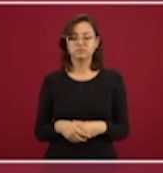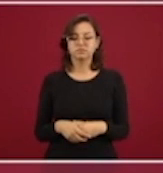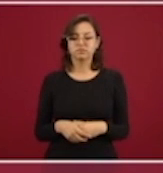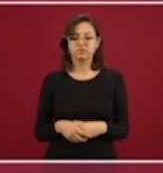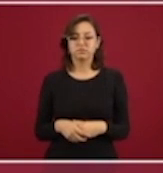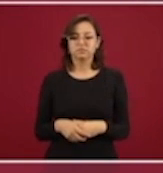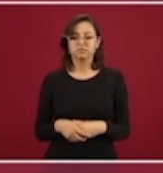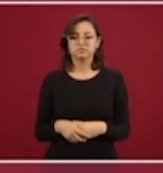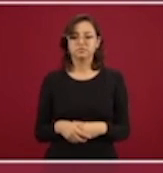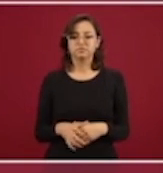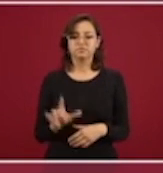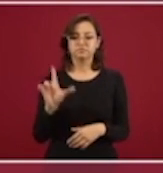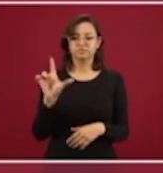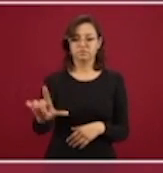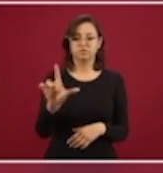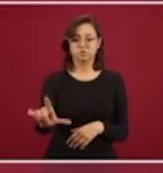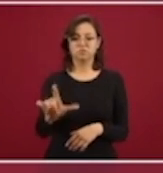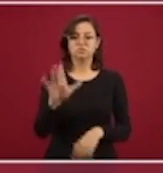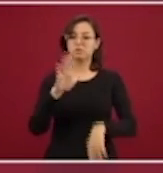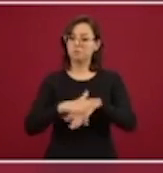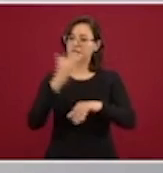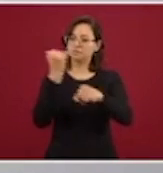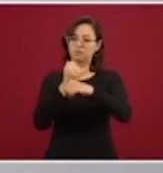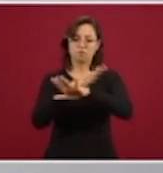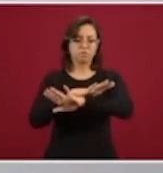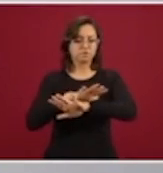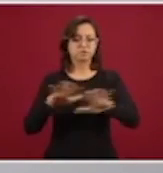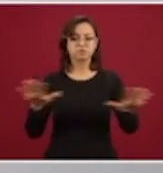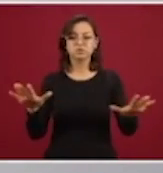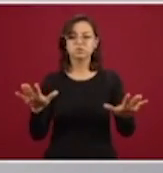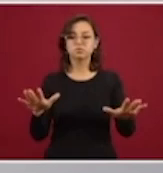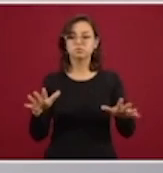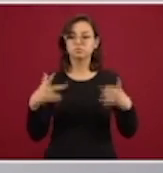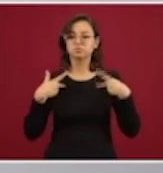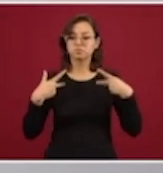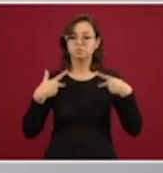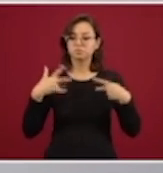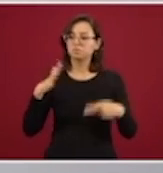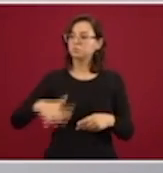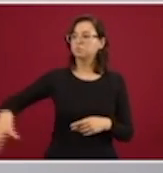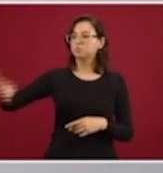a informar sobre este tema en general al pueblo de México,